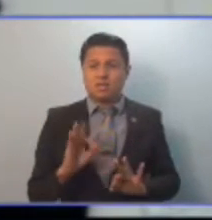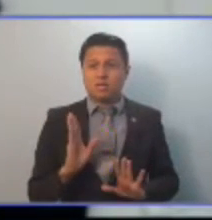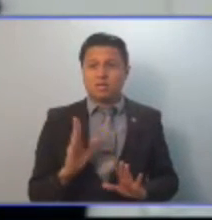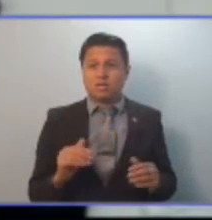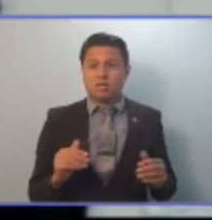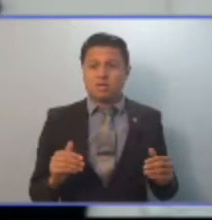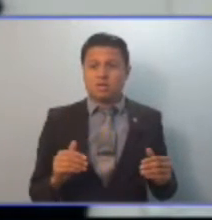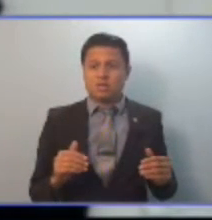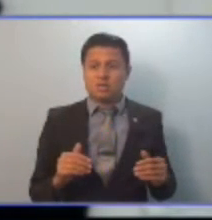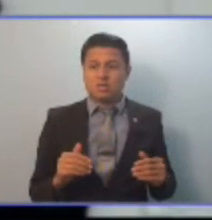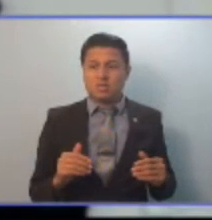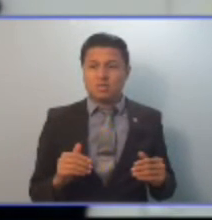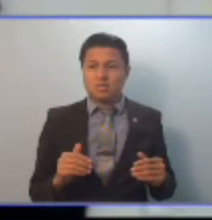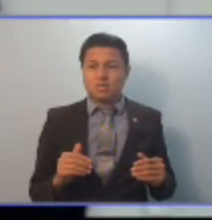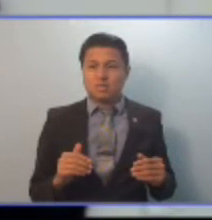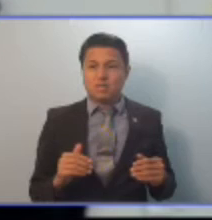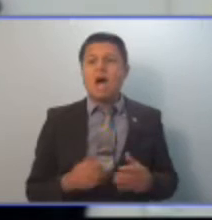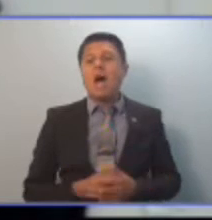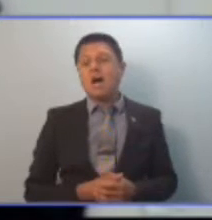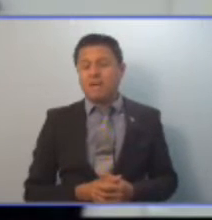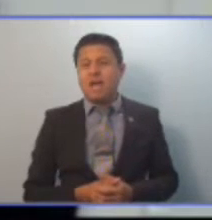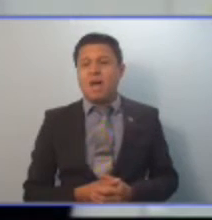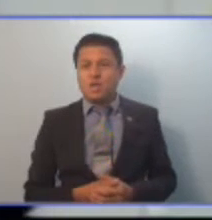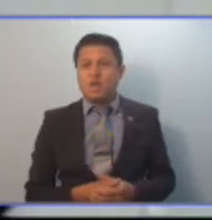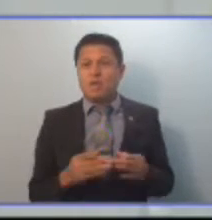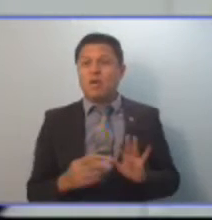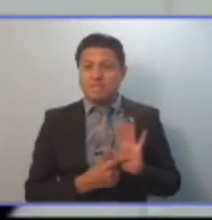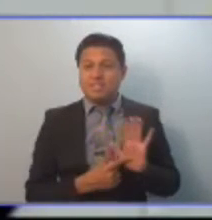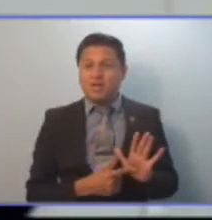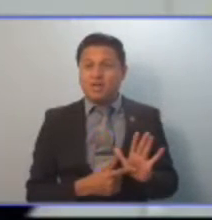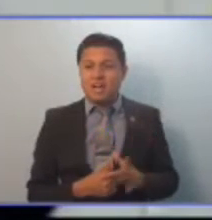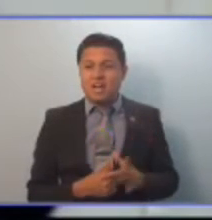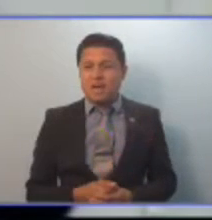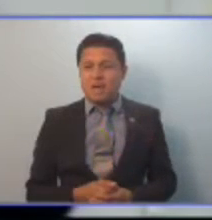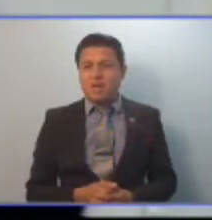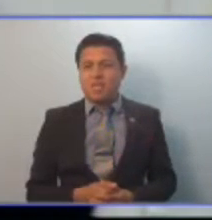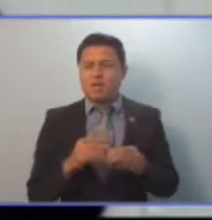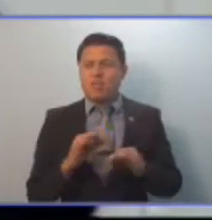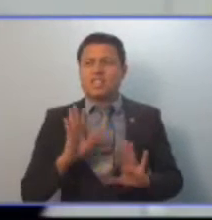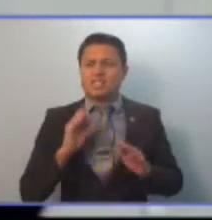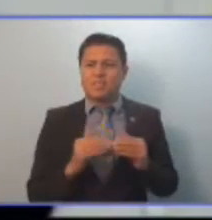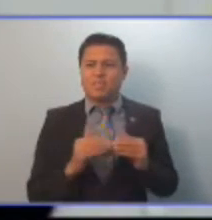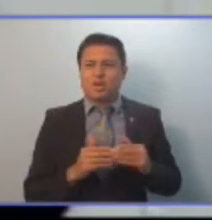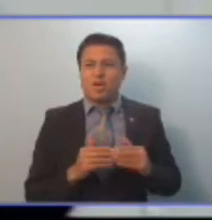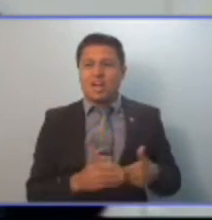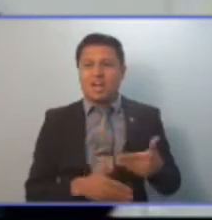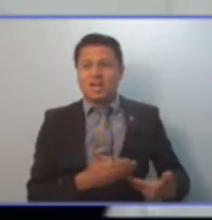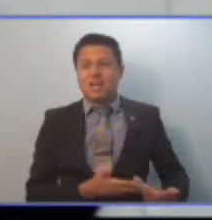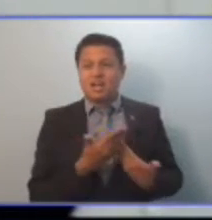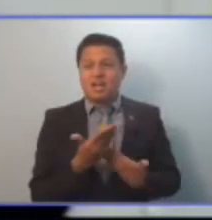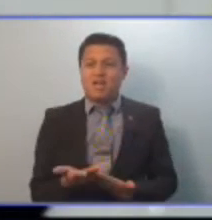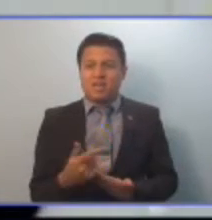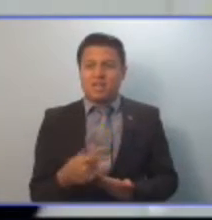La tercera pregunta es, ¿qué me motiva a participar en este proceso de elección?